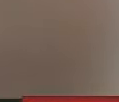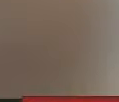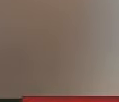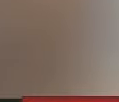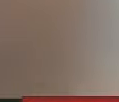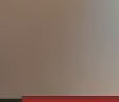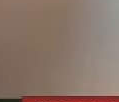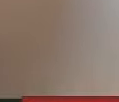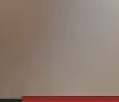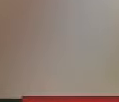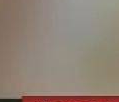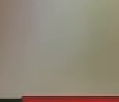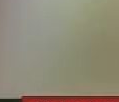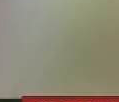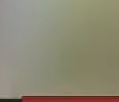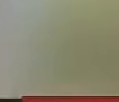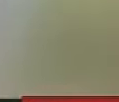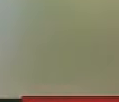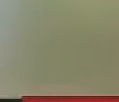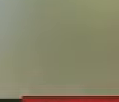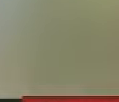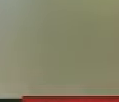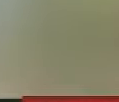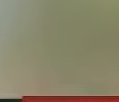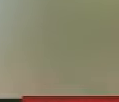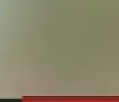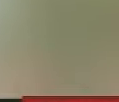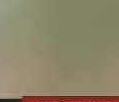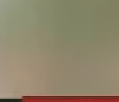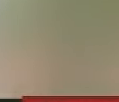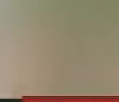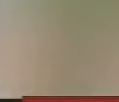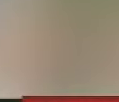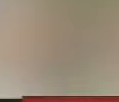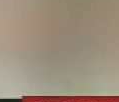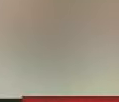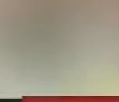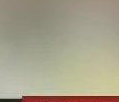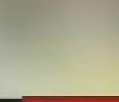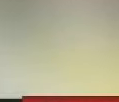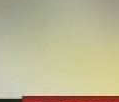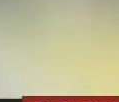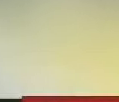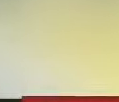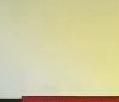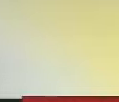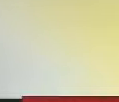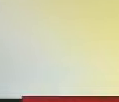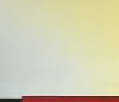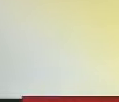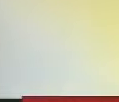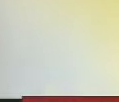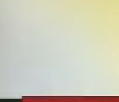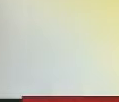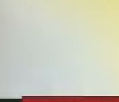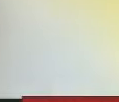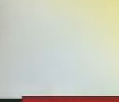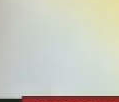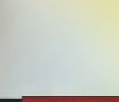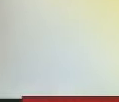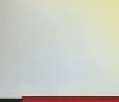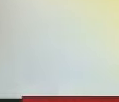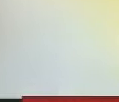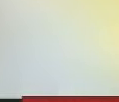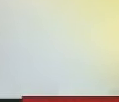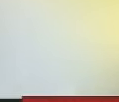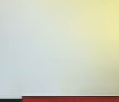Tenemos más de 35 años trabajando. Y yo invito a todas aquellas personas que les